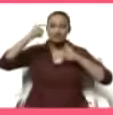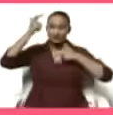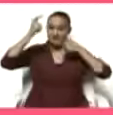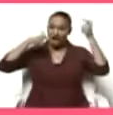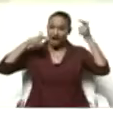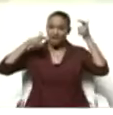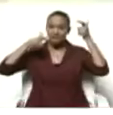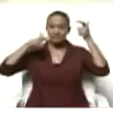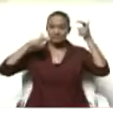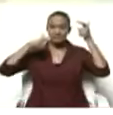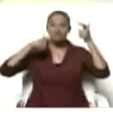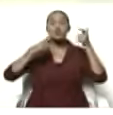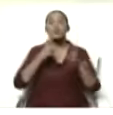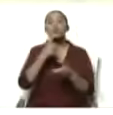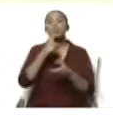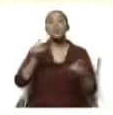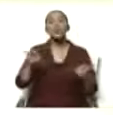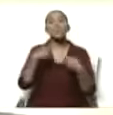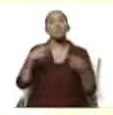28 de julio